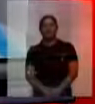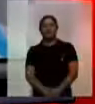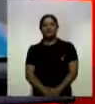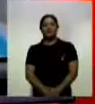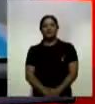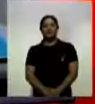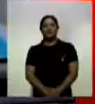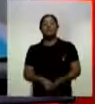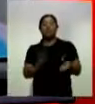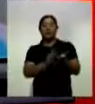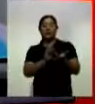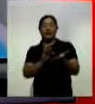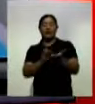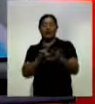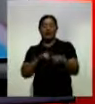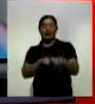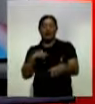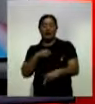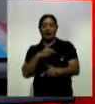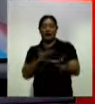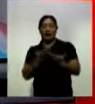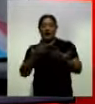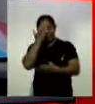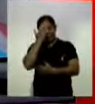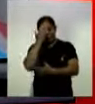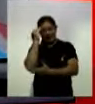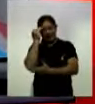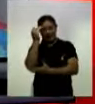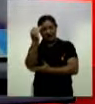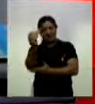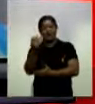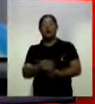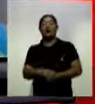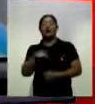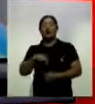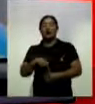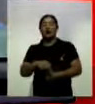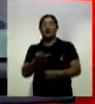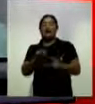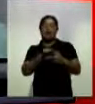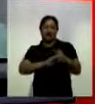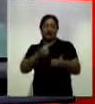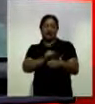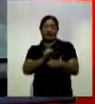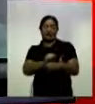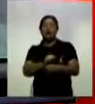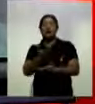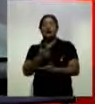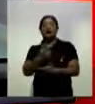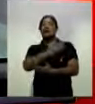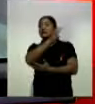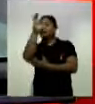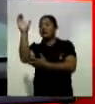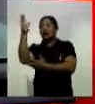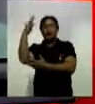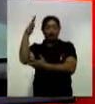Gracias por continuar con nosotros. Es momento de conocer el pronóstico del estado del tiempo para este inicio de semana. Cielo soleado y despejado en